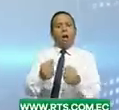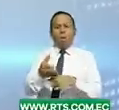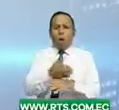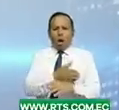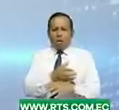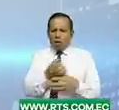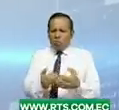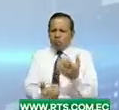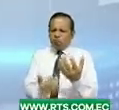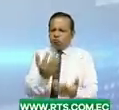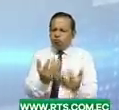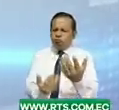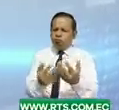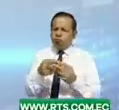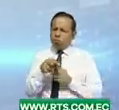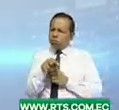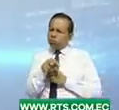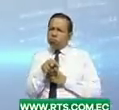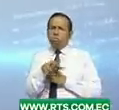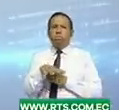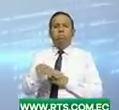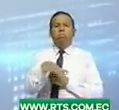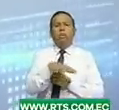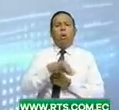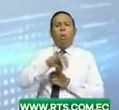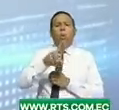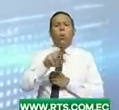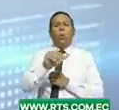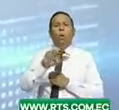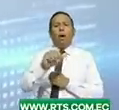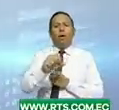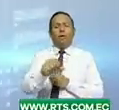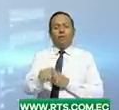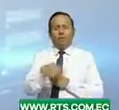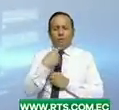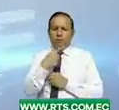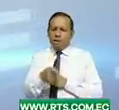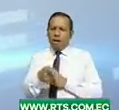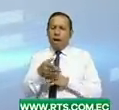Esta presumiblemente habría sido utilizada por los causantes del hecho.